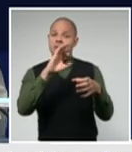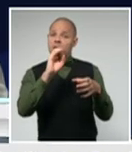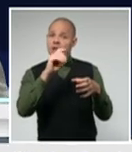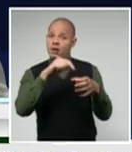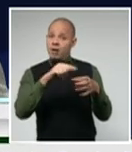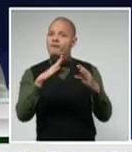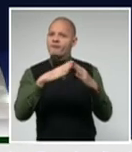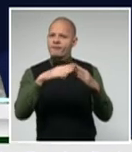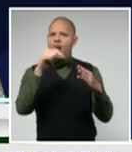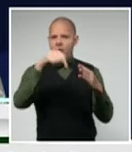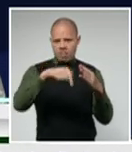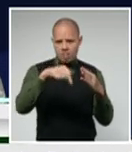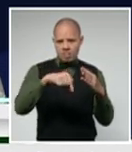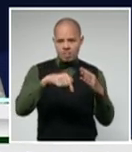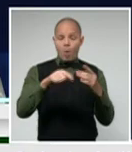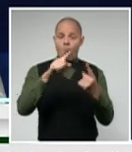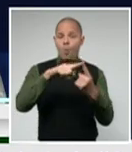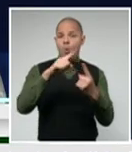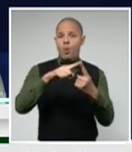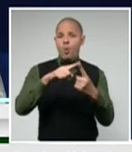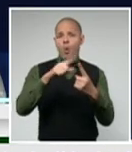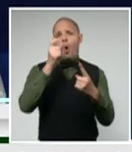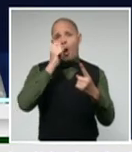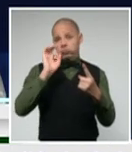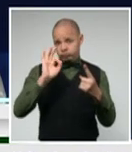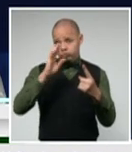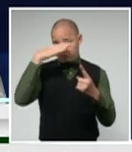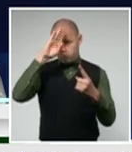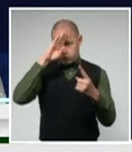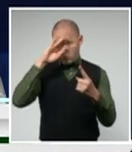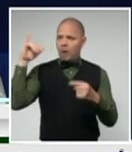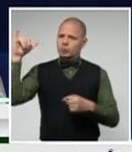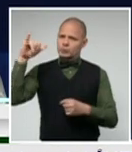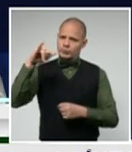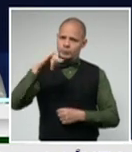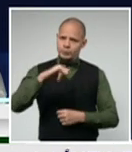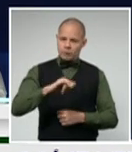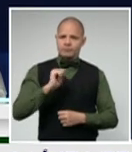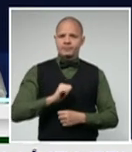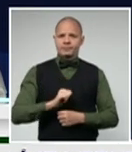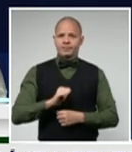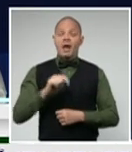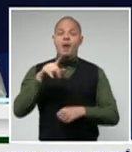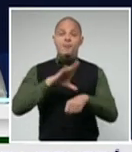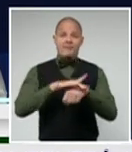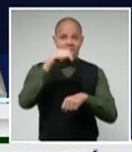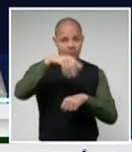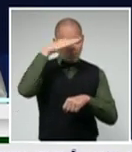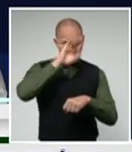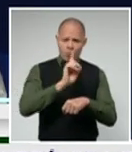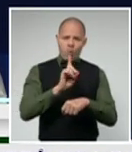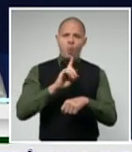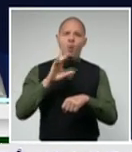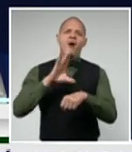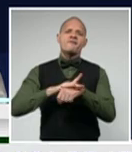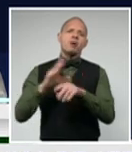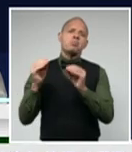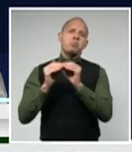que regresó recientemente a nuestro país, por lo tanto es un caso importado. Y hay un